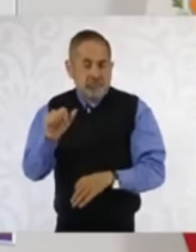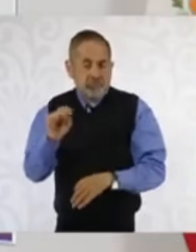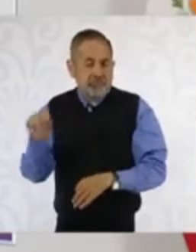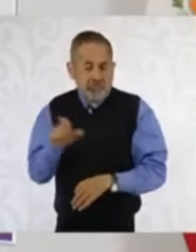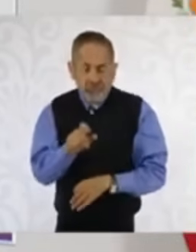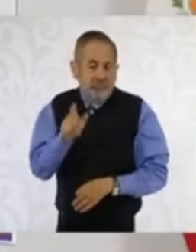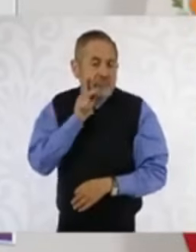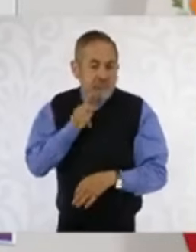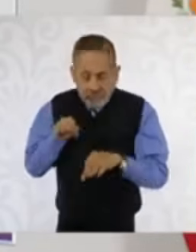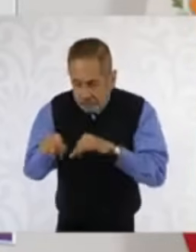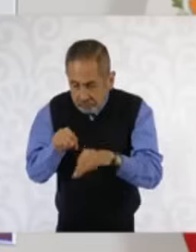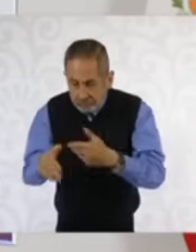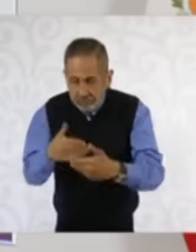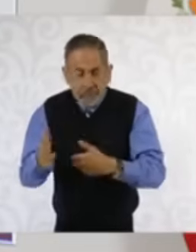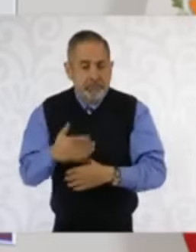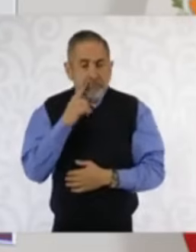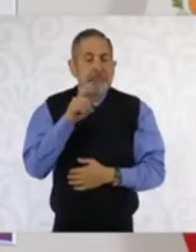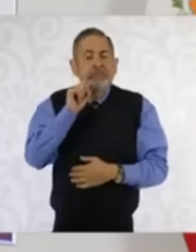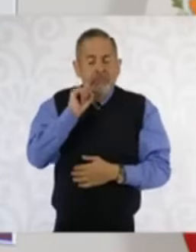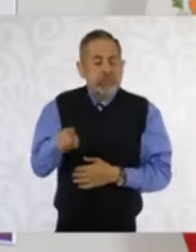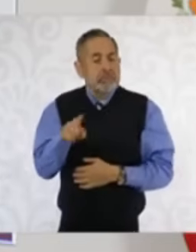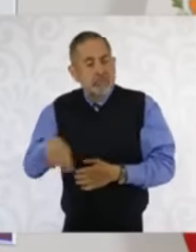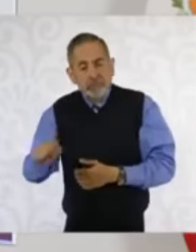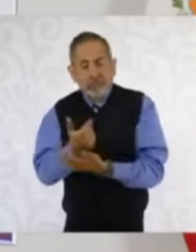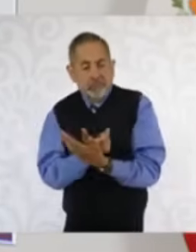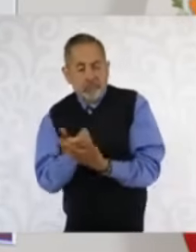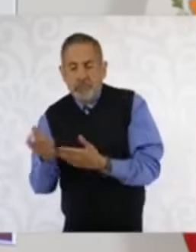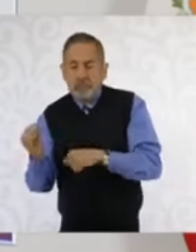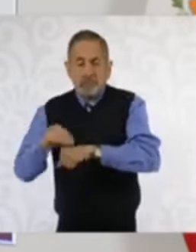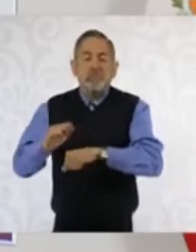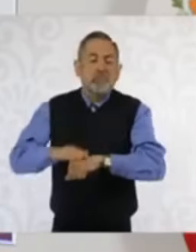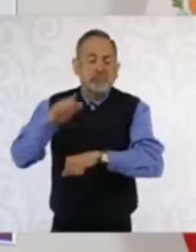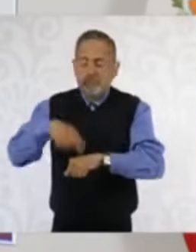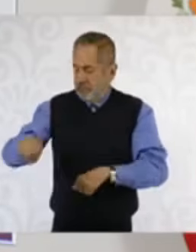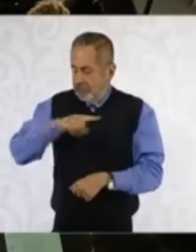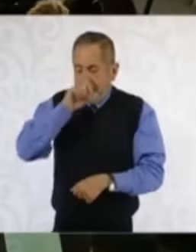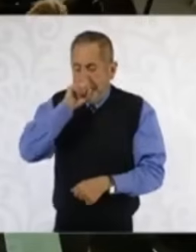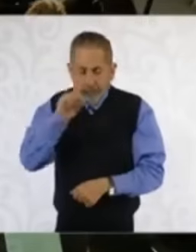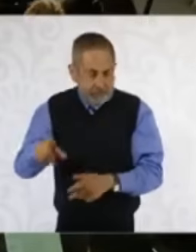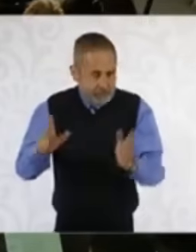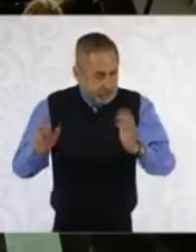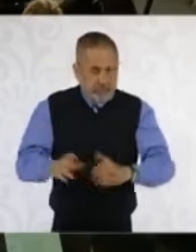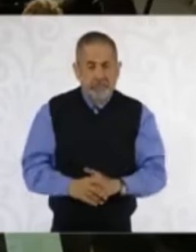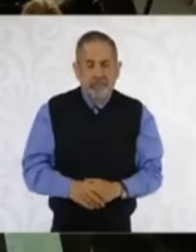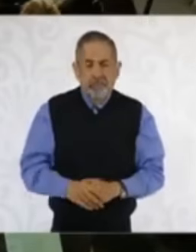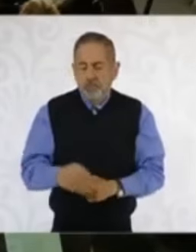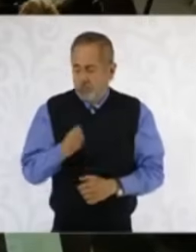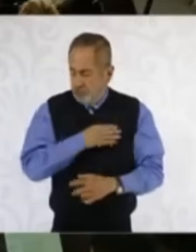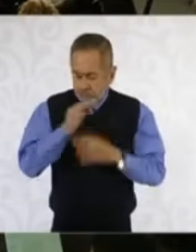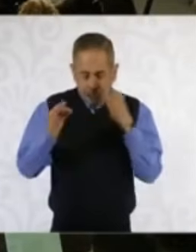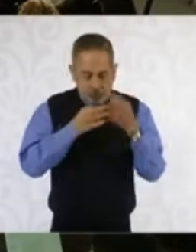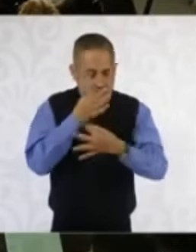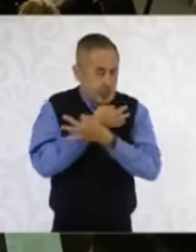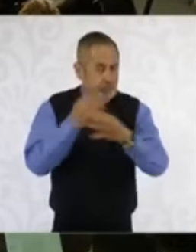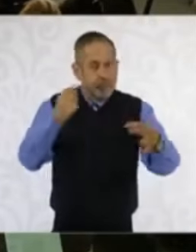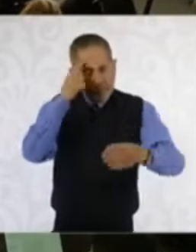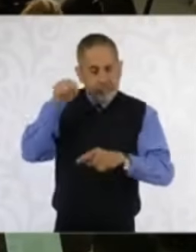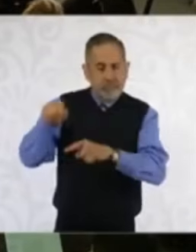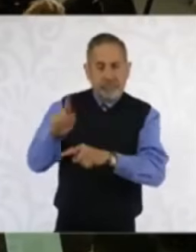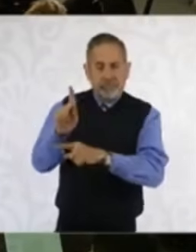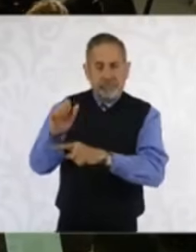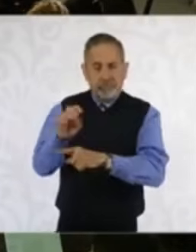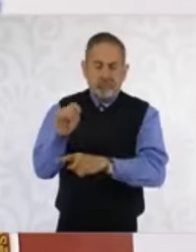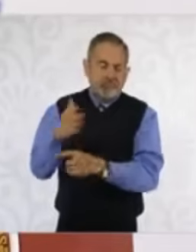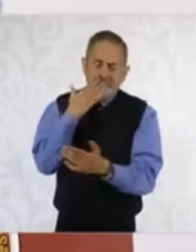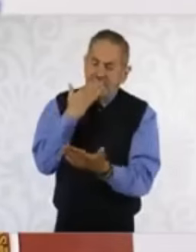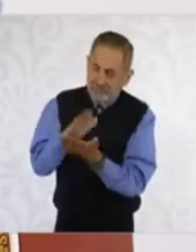con un tope de hasta 16.777 pesos. Sí, escucharon bien. Todas las personas que ganen hasta esta cantidad en el